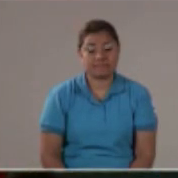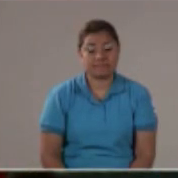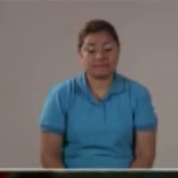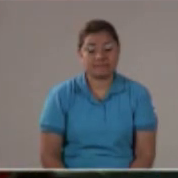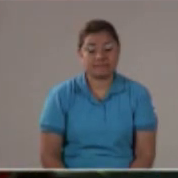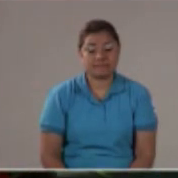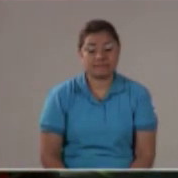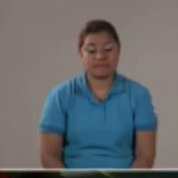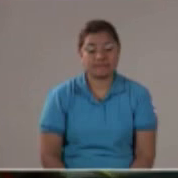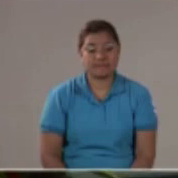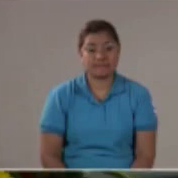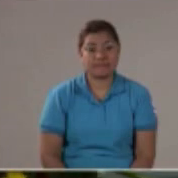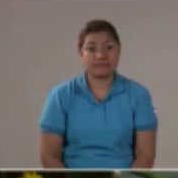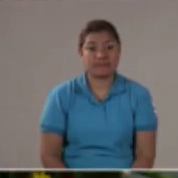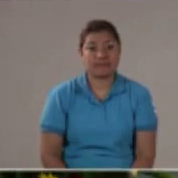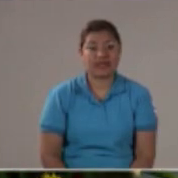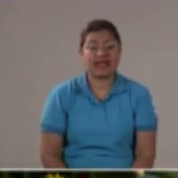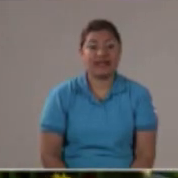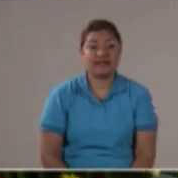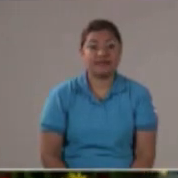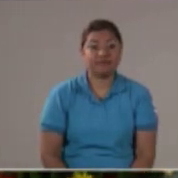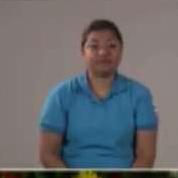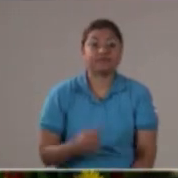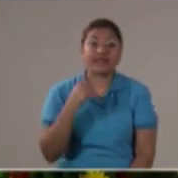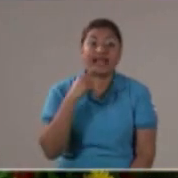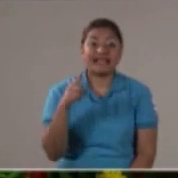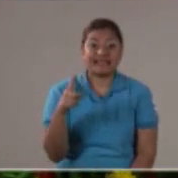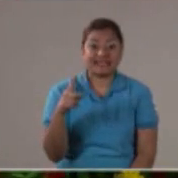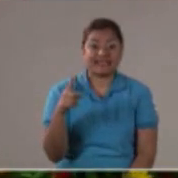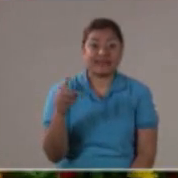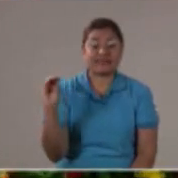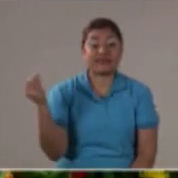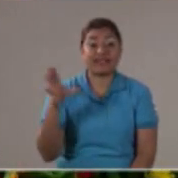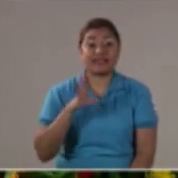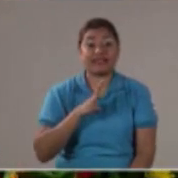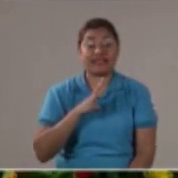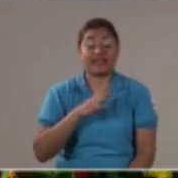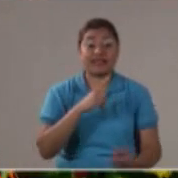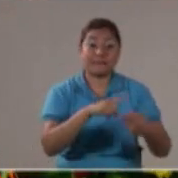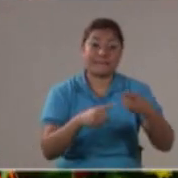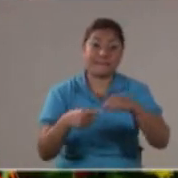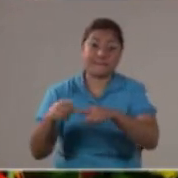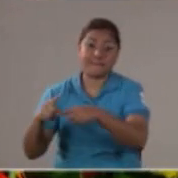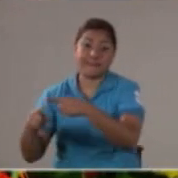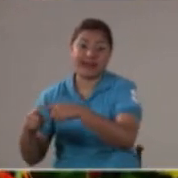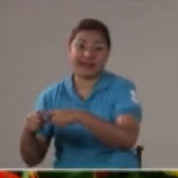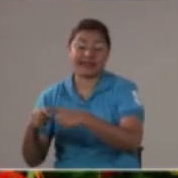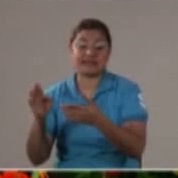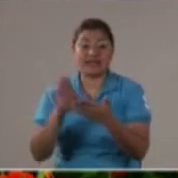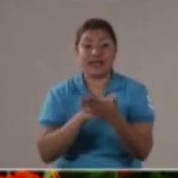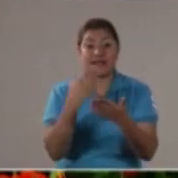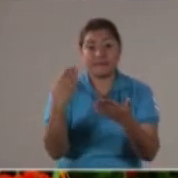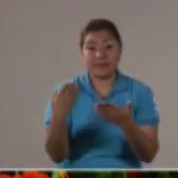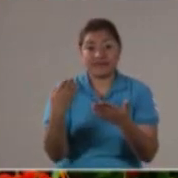Está la Biblia en español, aquí, la Biblia de las Américas, no sé si la logra